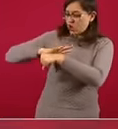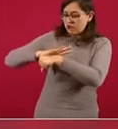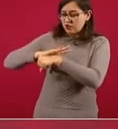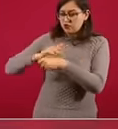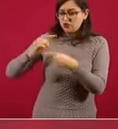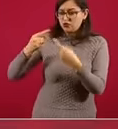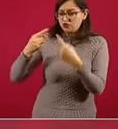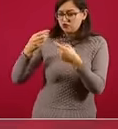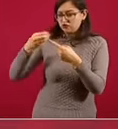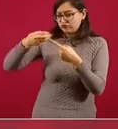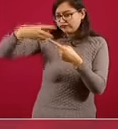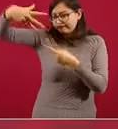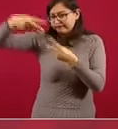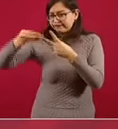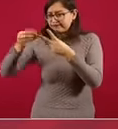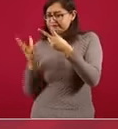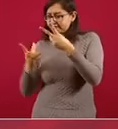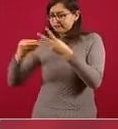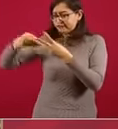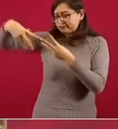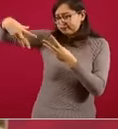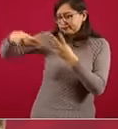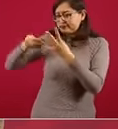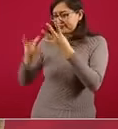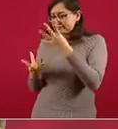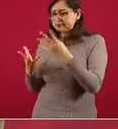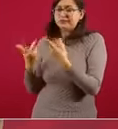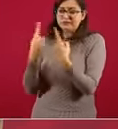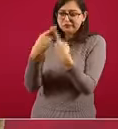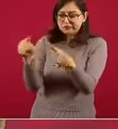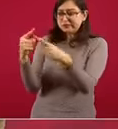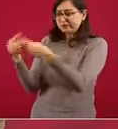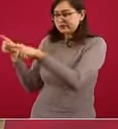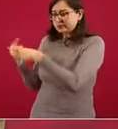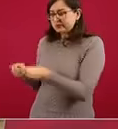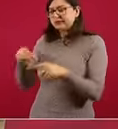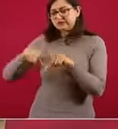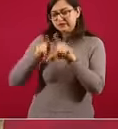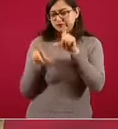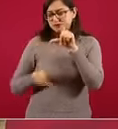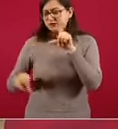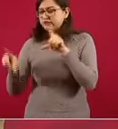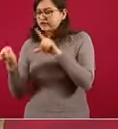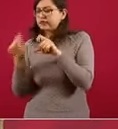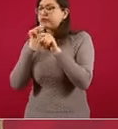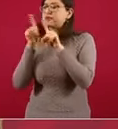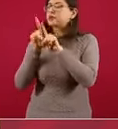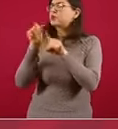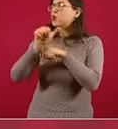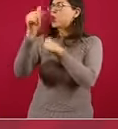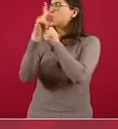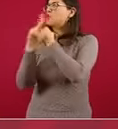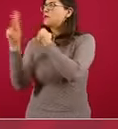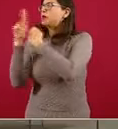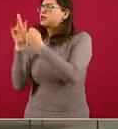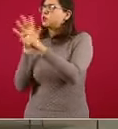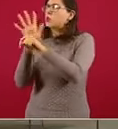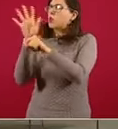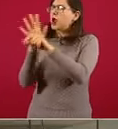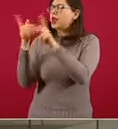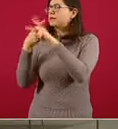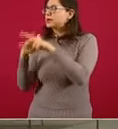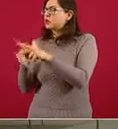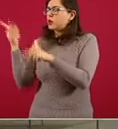circulando en México a nivel nacional y también tienen alguna subtipificación de dónde, en qué parte del país